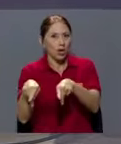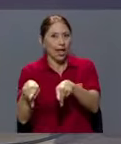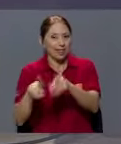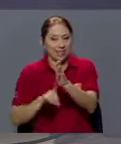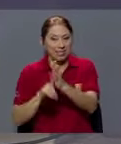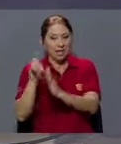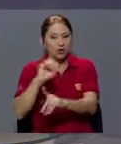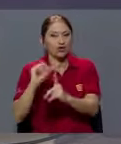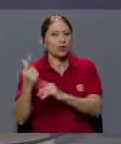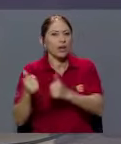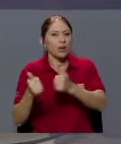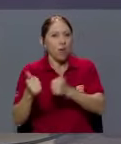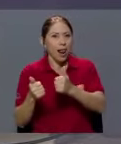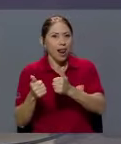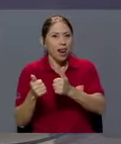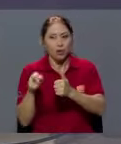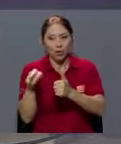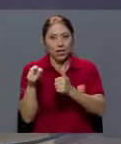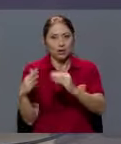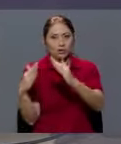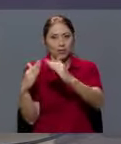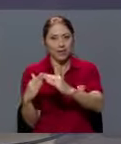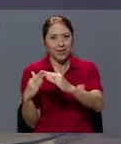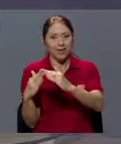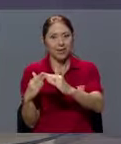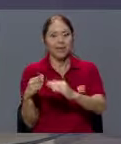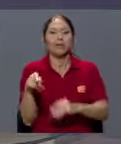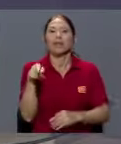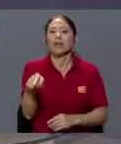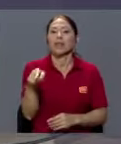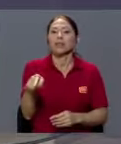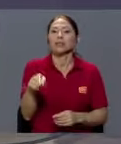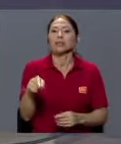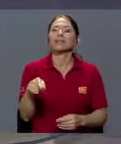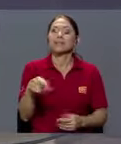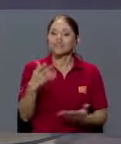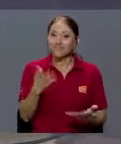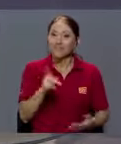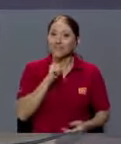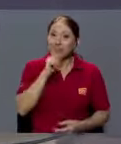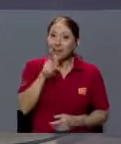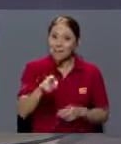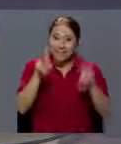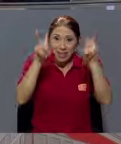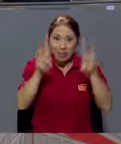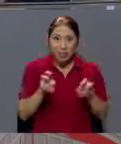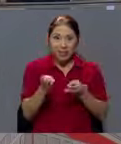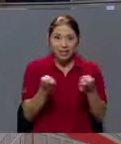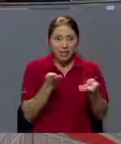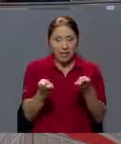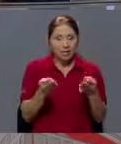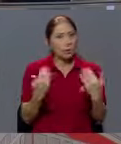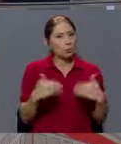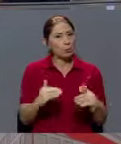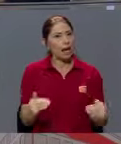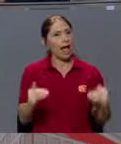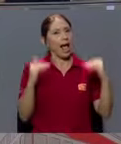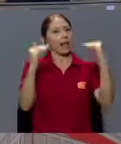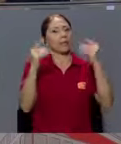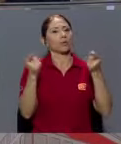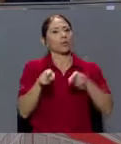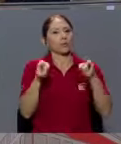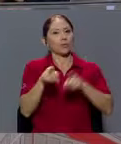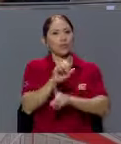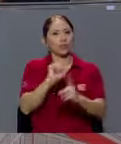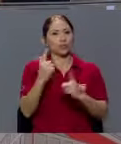de los Estudiantes, nos permite realmente aseverar que es una prueba de altas consecuencias sociales. Es decir, la